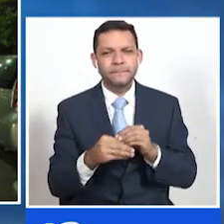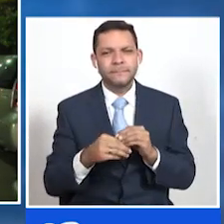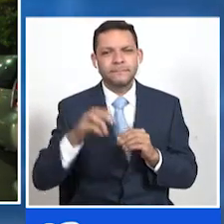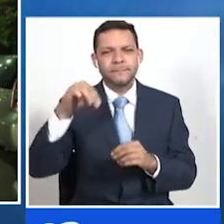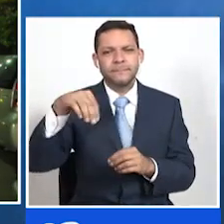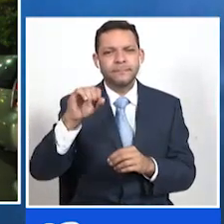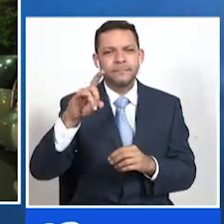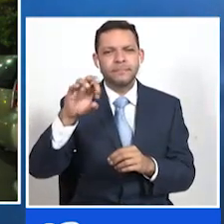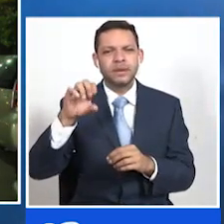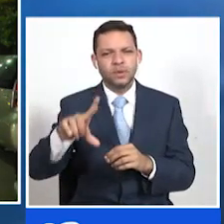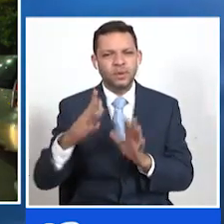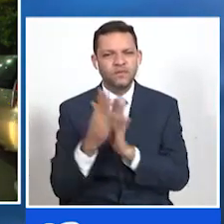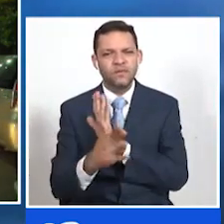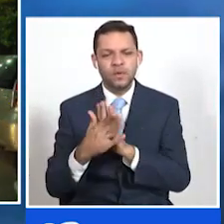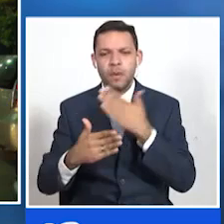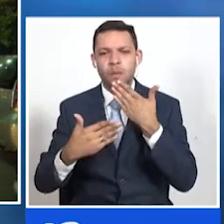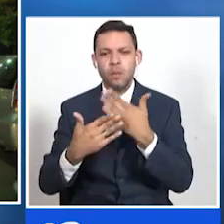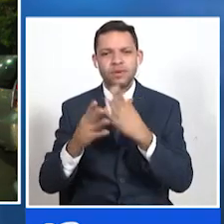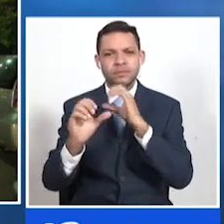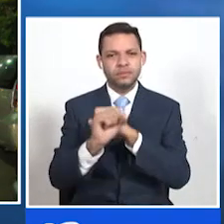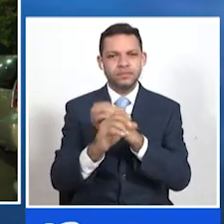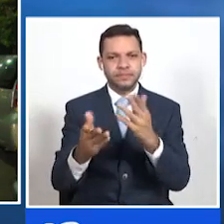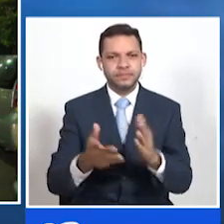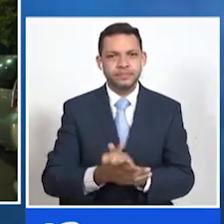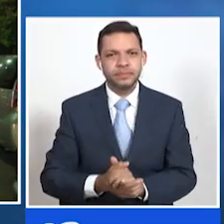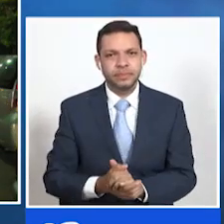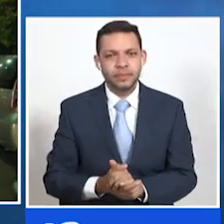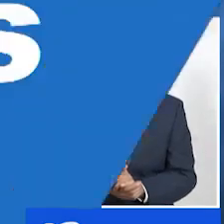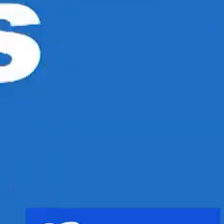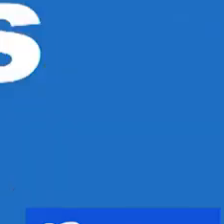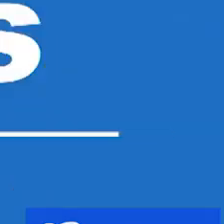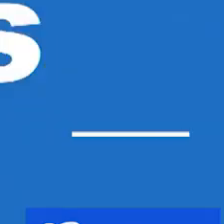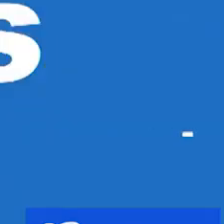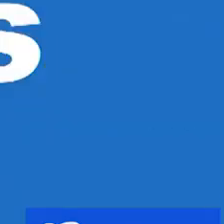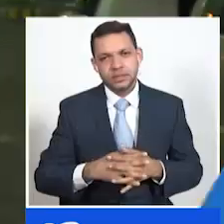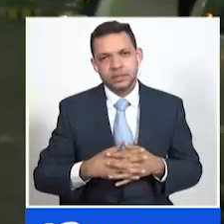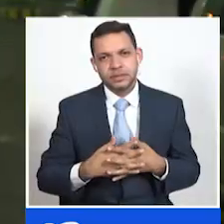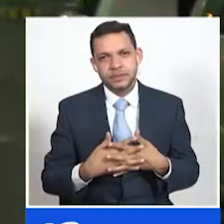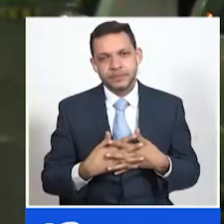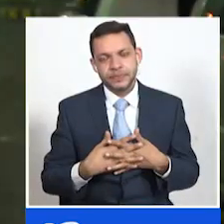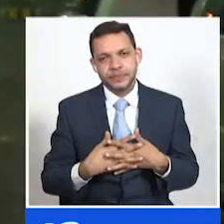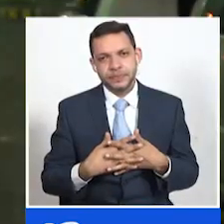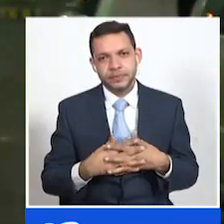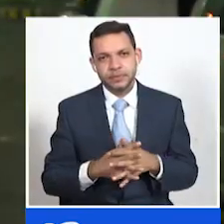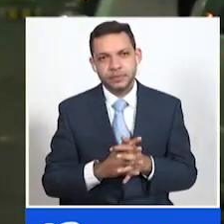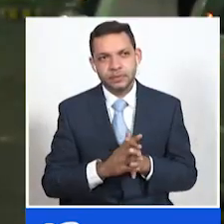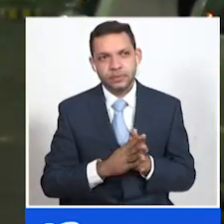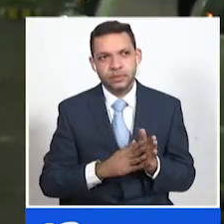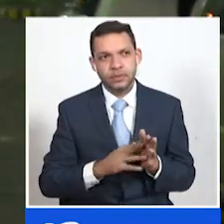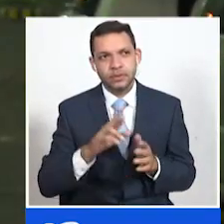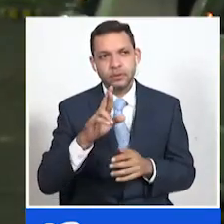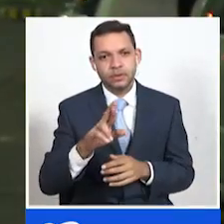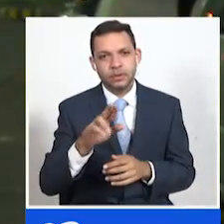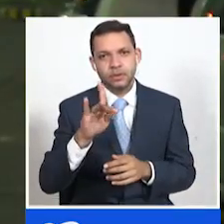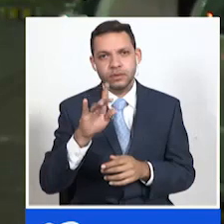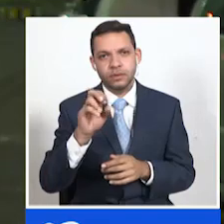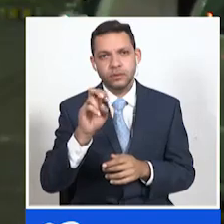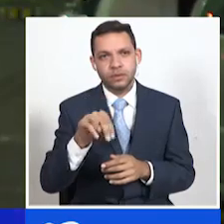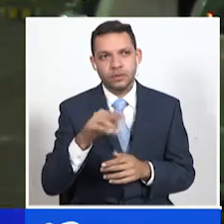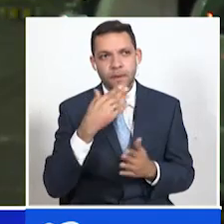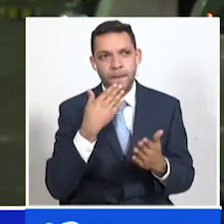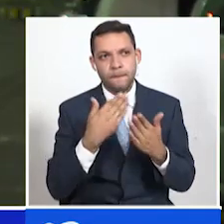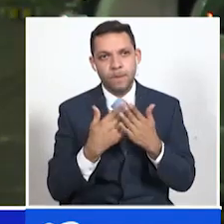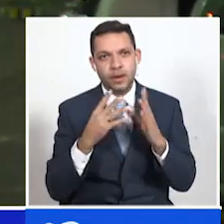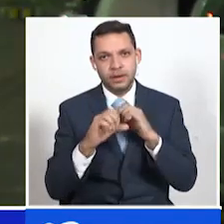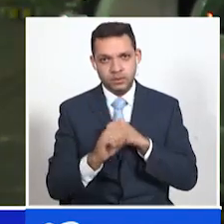usted con toda la información. Manuel, ¿qué tal? Buenas noches. Rubén Darío, muy buenas noches. Le